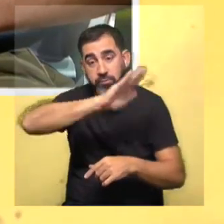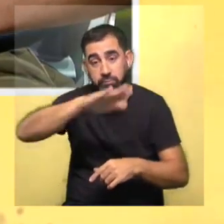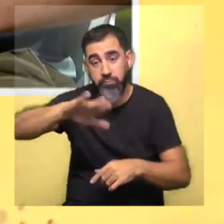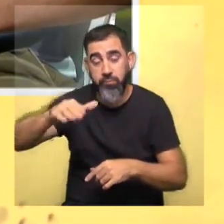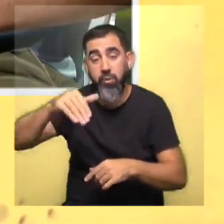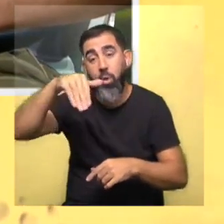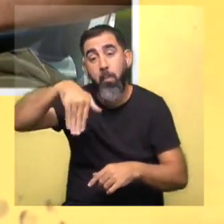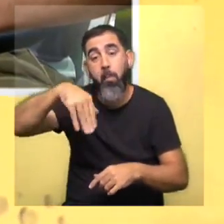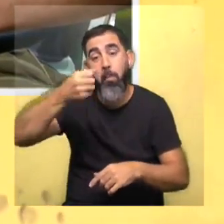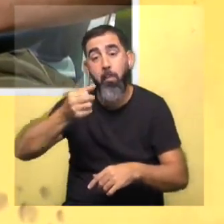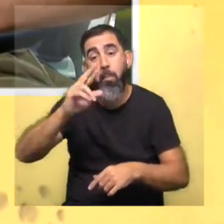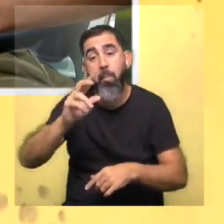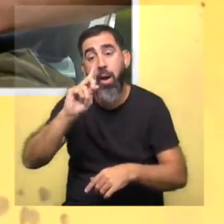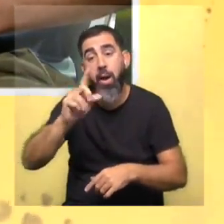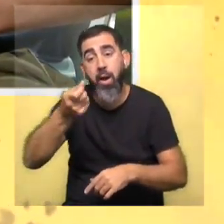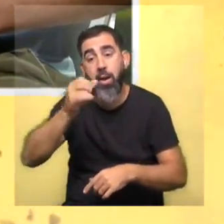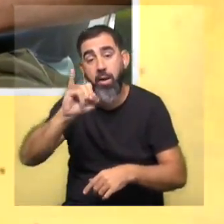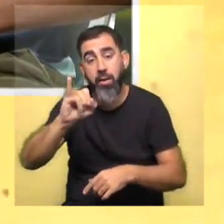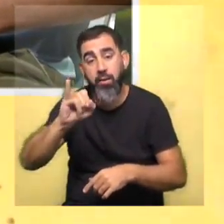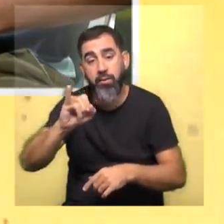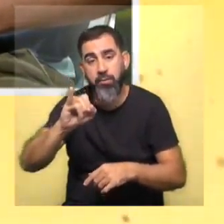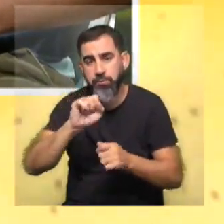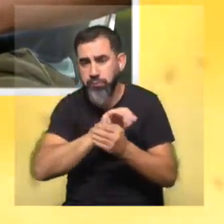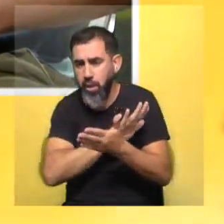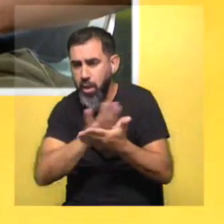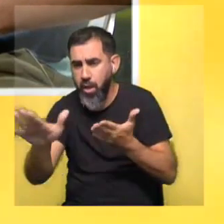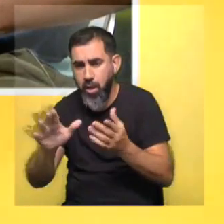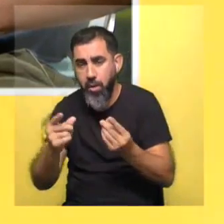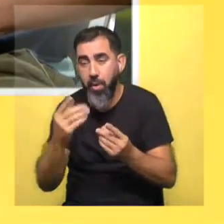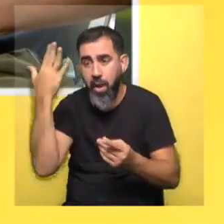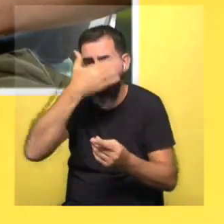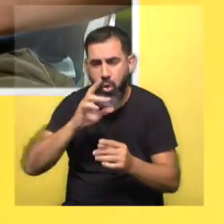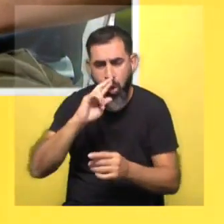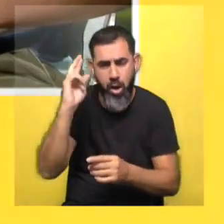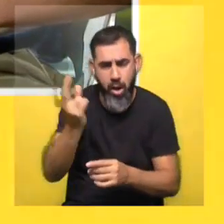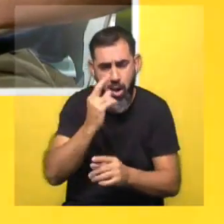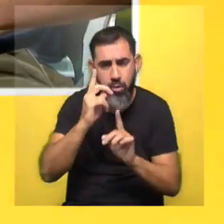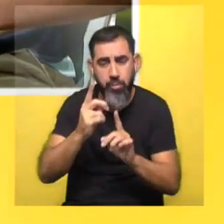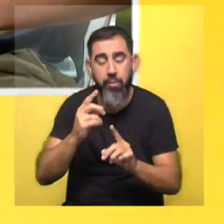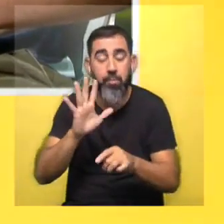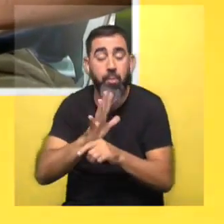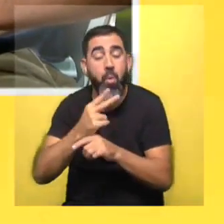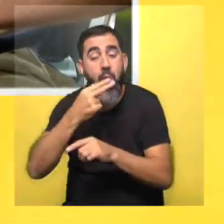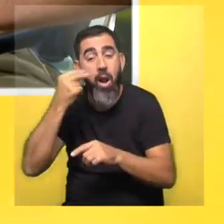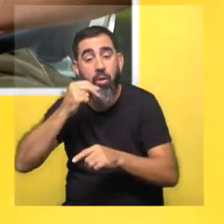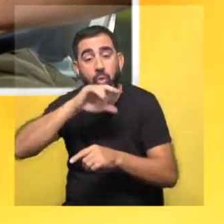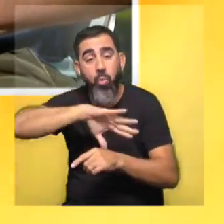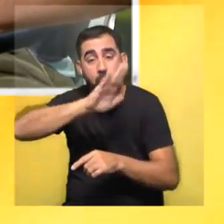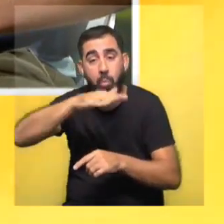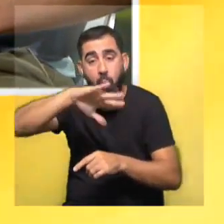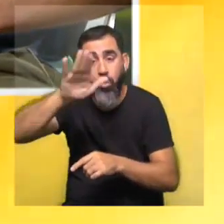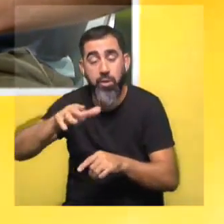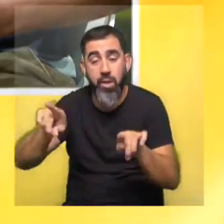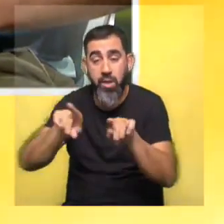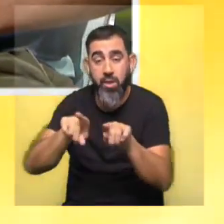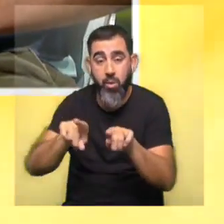margay. ¿No? Que es otra el margay es muy escurridizo. Bueno, y este negro es rarísimo, ¿no? Es un gato montés melánico. Es igual